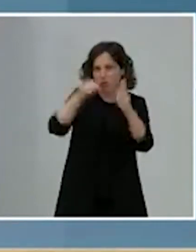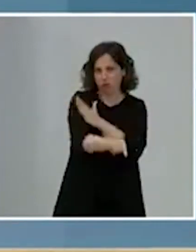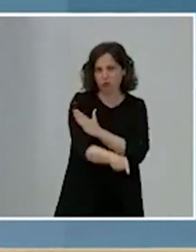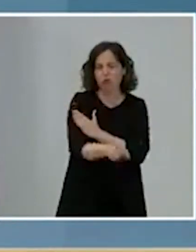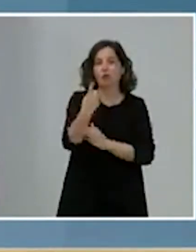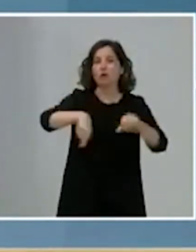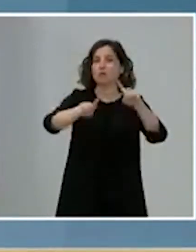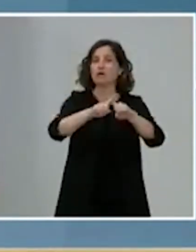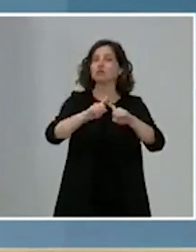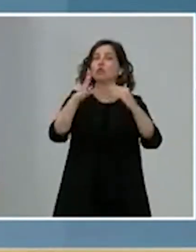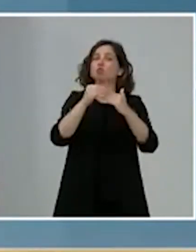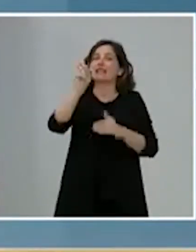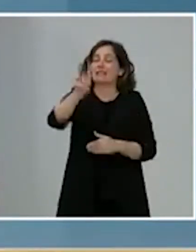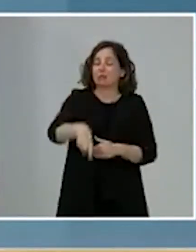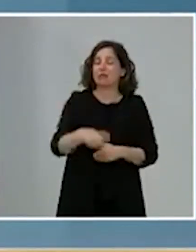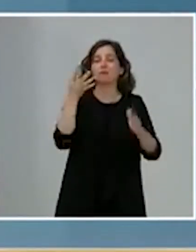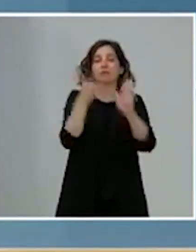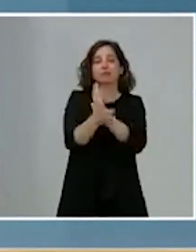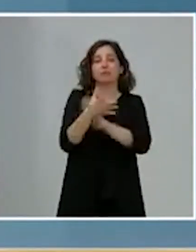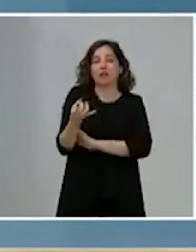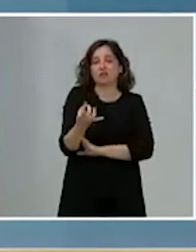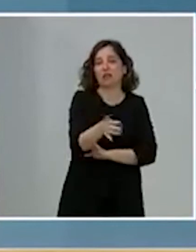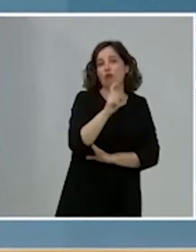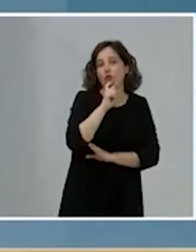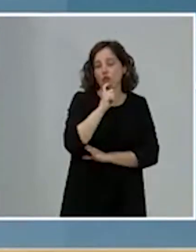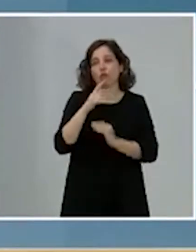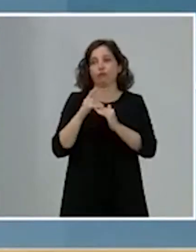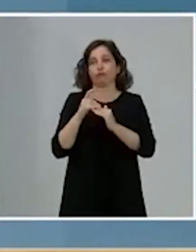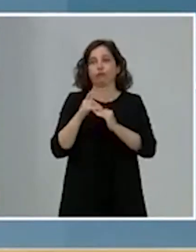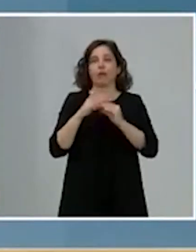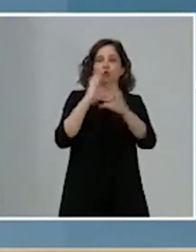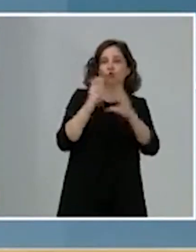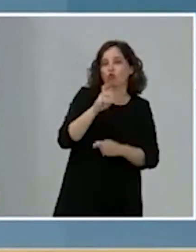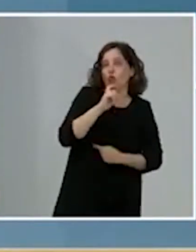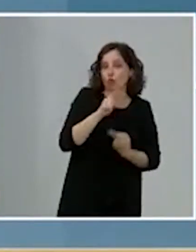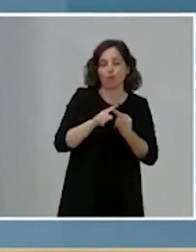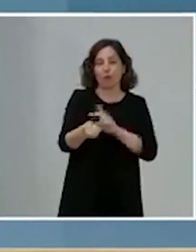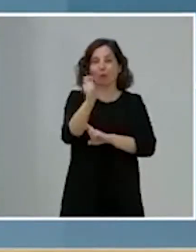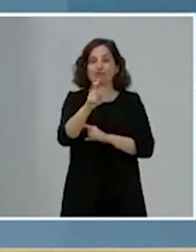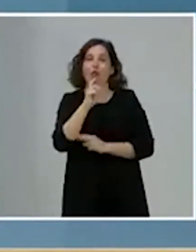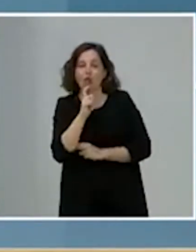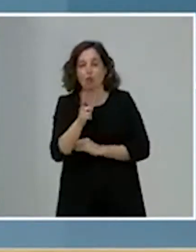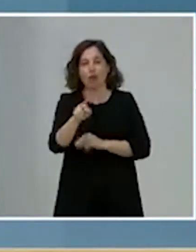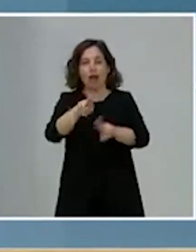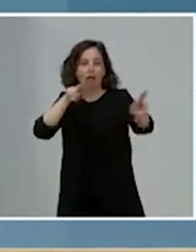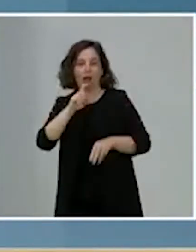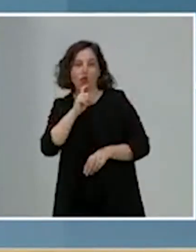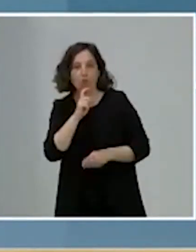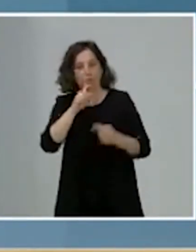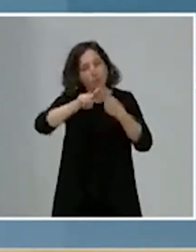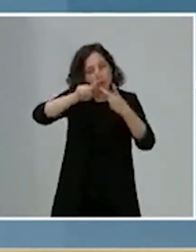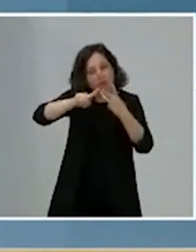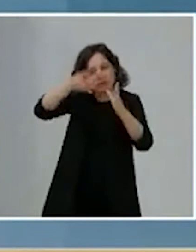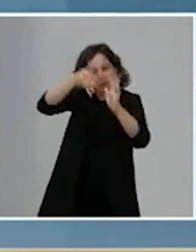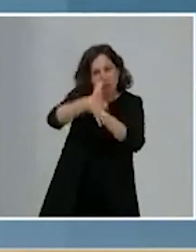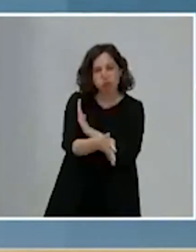el uso de las estaciones de tren, de autobús, la caza y la pesca o el resto de servicios.